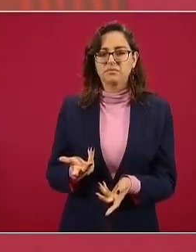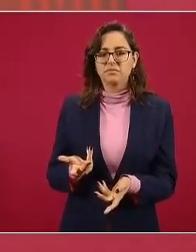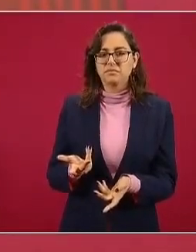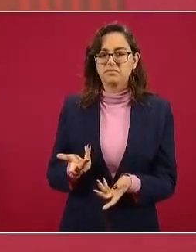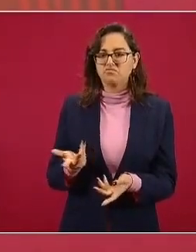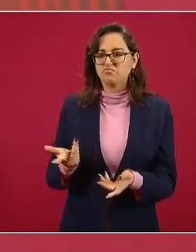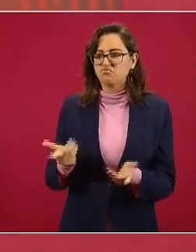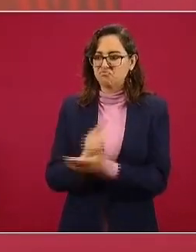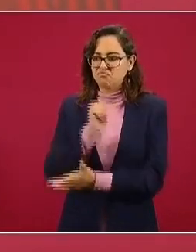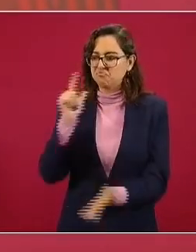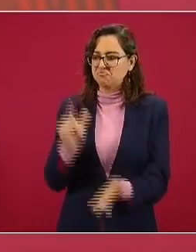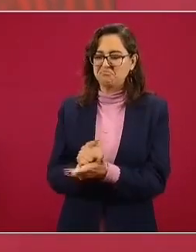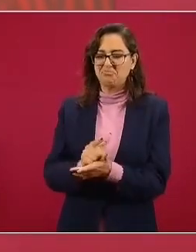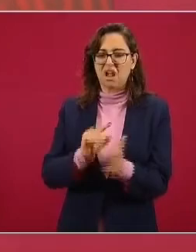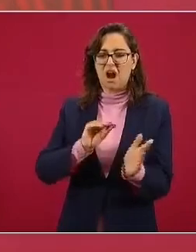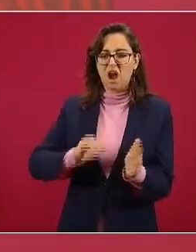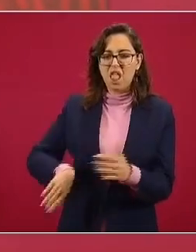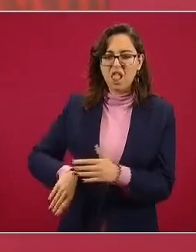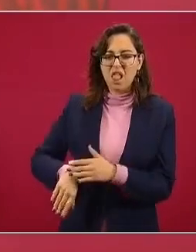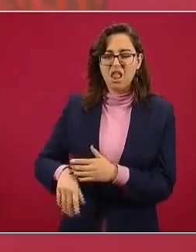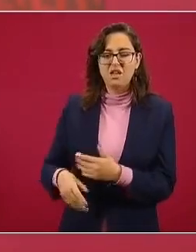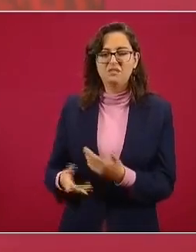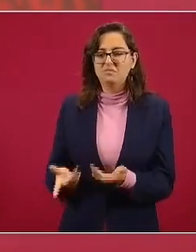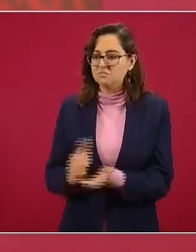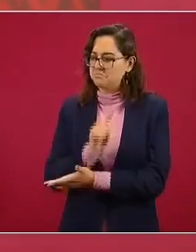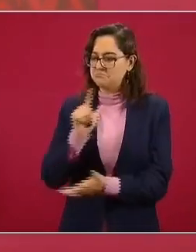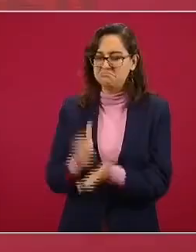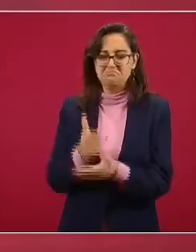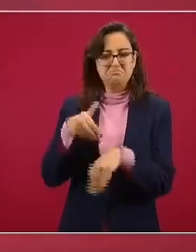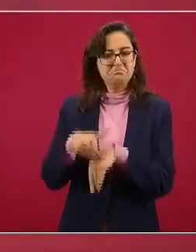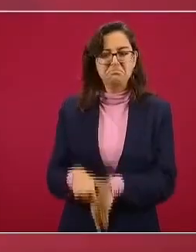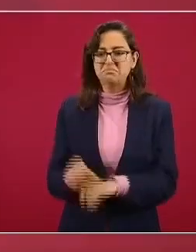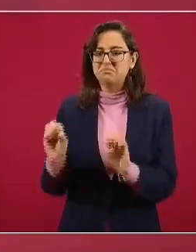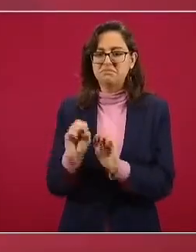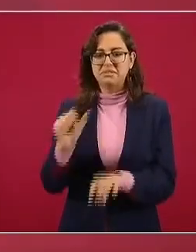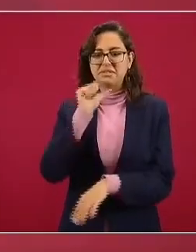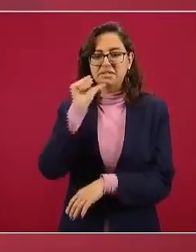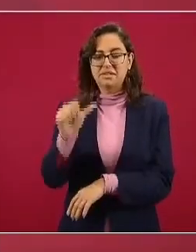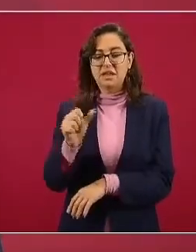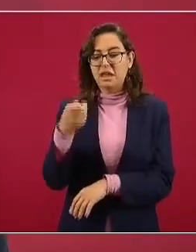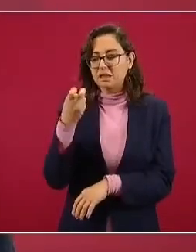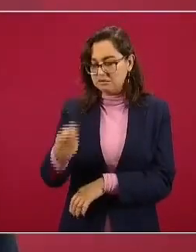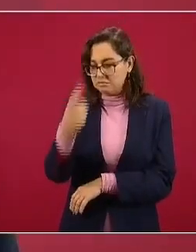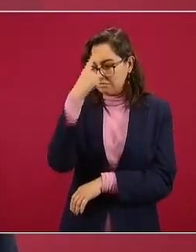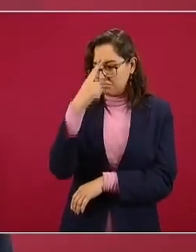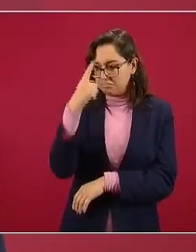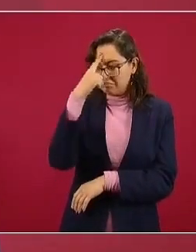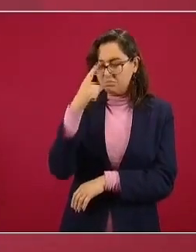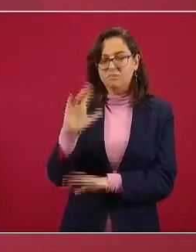estado de chueco, no de derecho. Eso ya pasó.